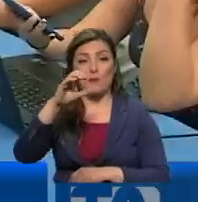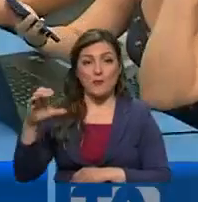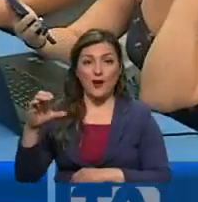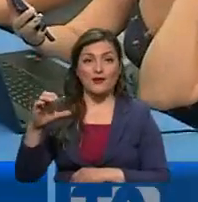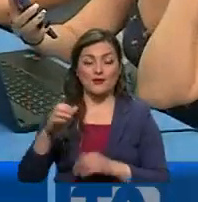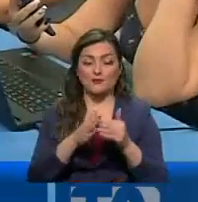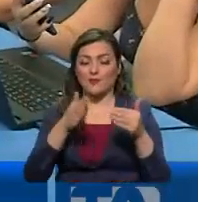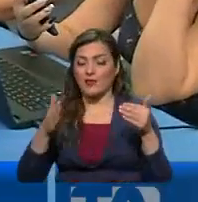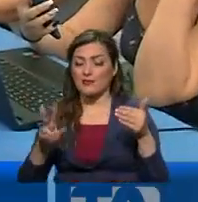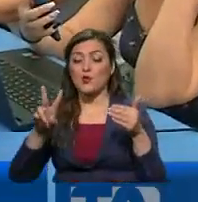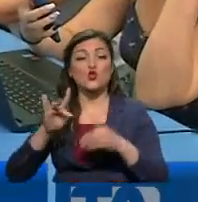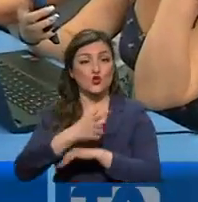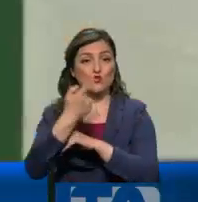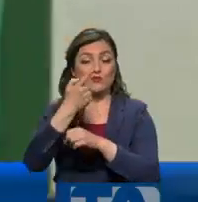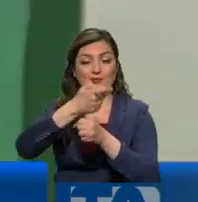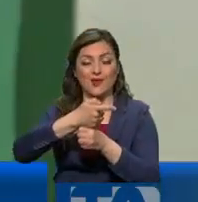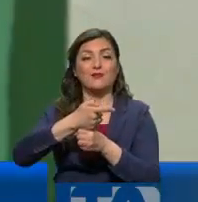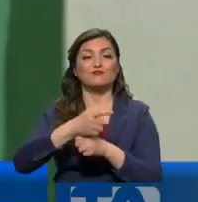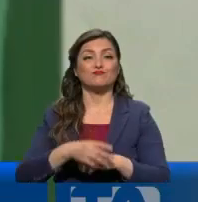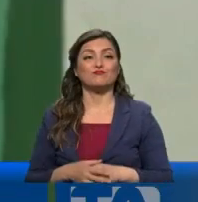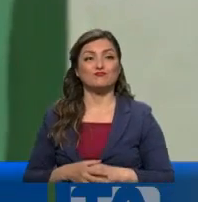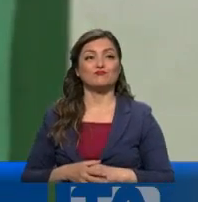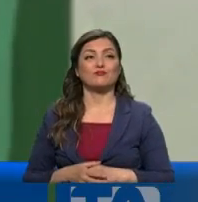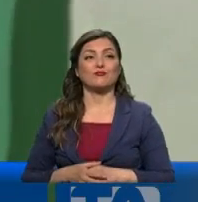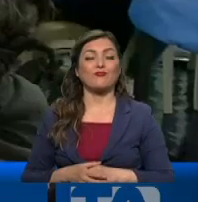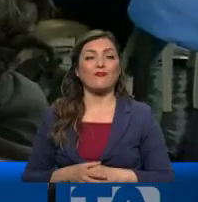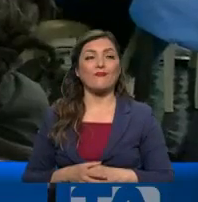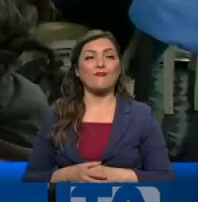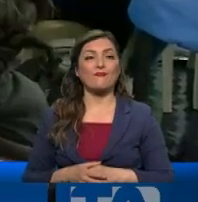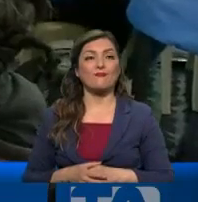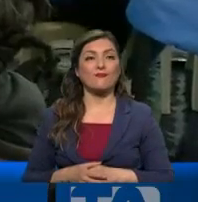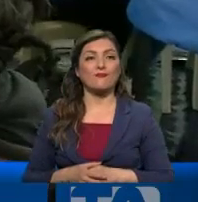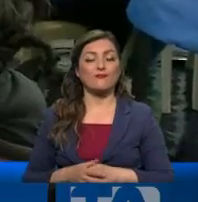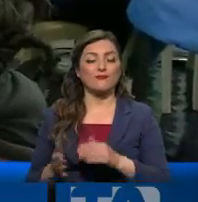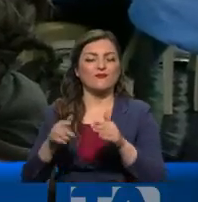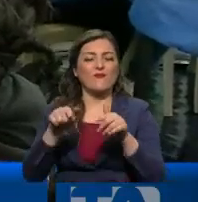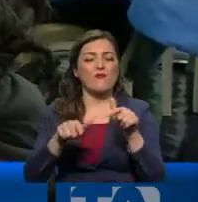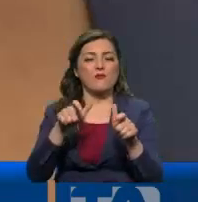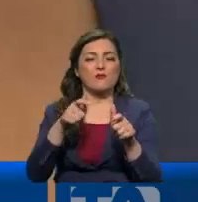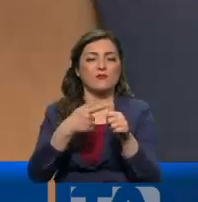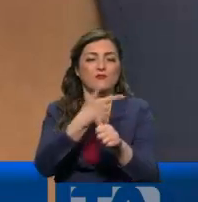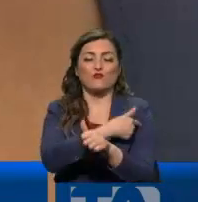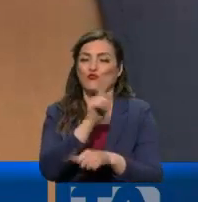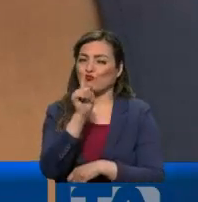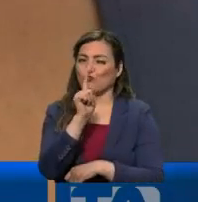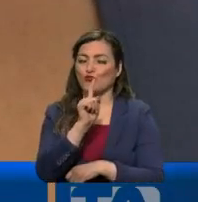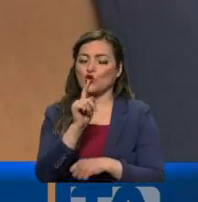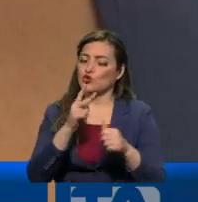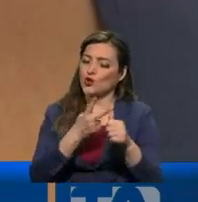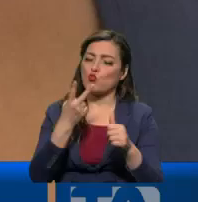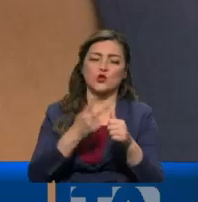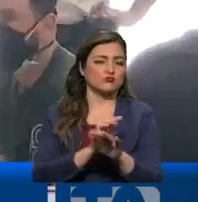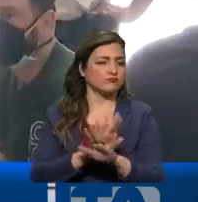de los 28 días que establece el lineamiento técnico. En este periodo no se vacunarán primeras dosis. En caso de que